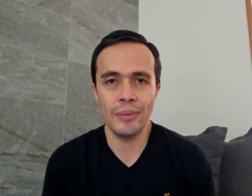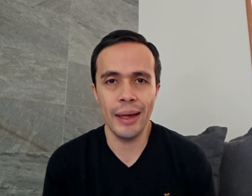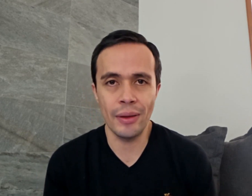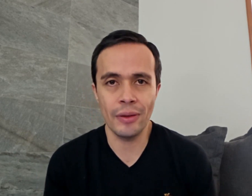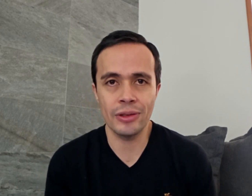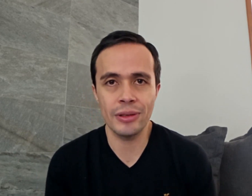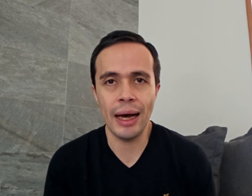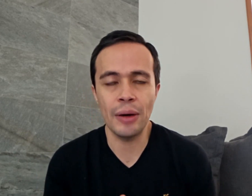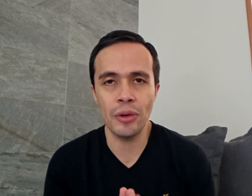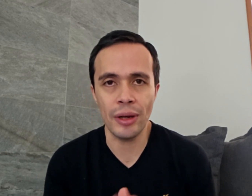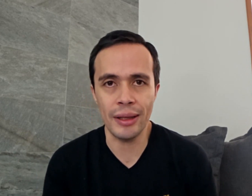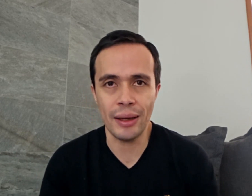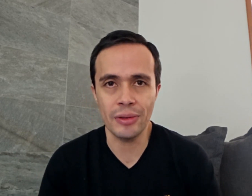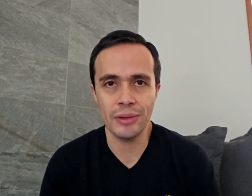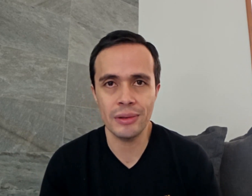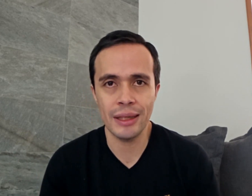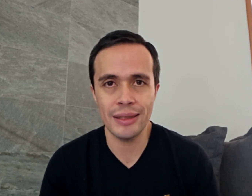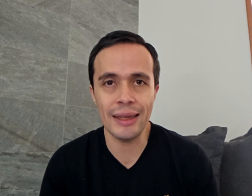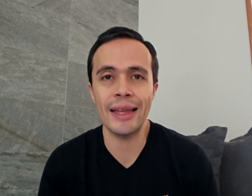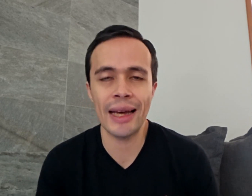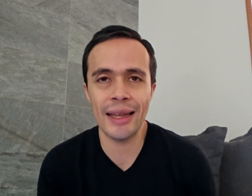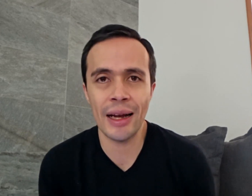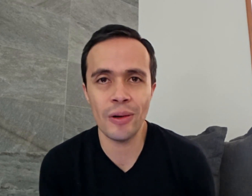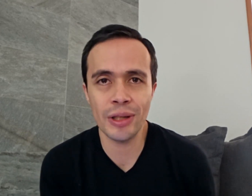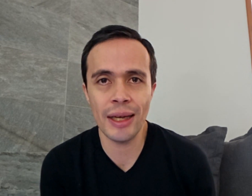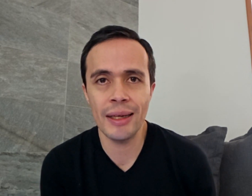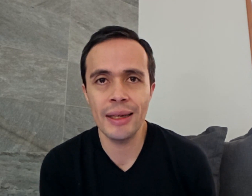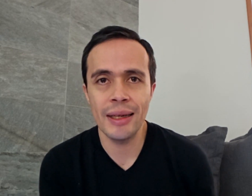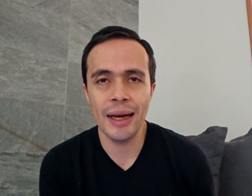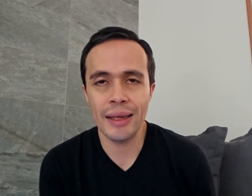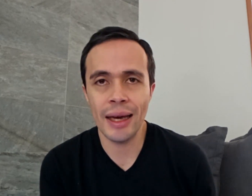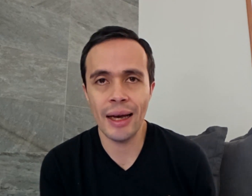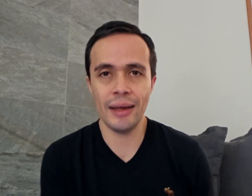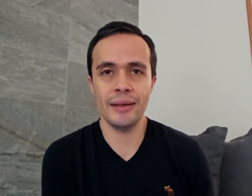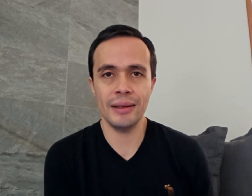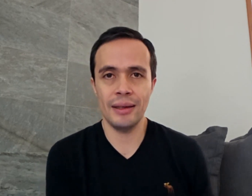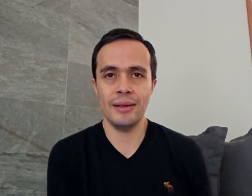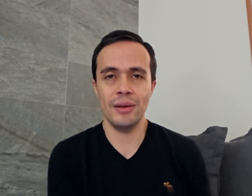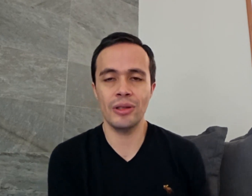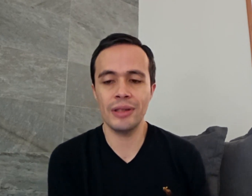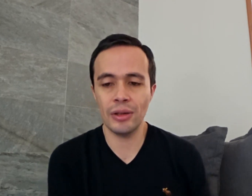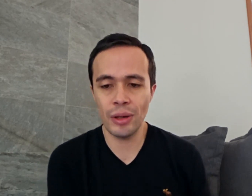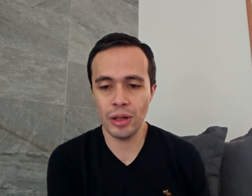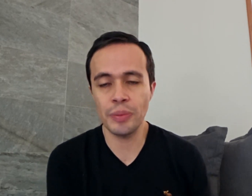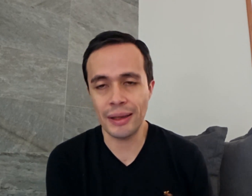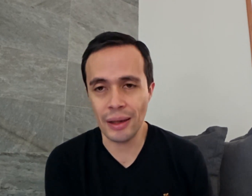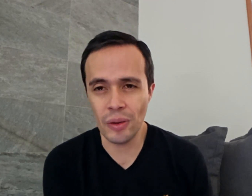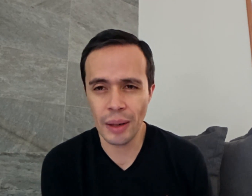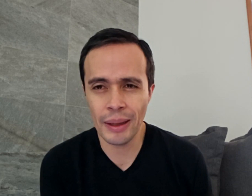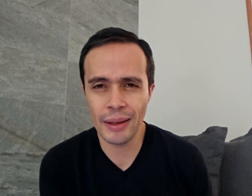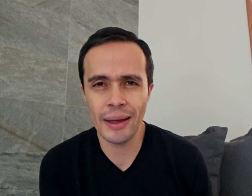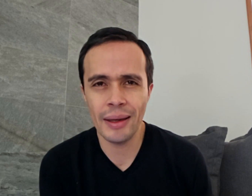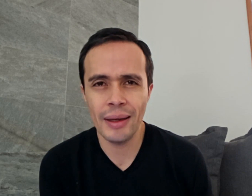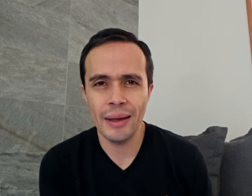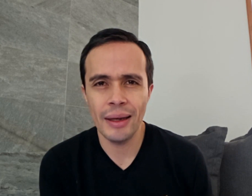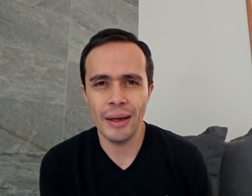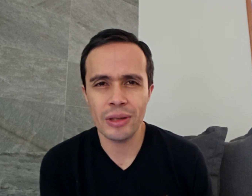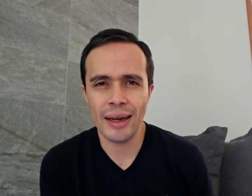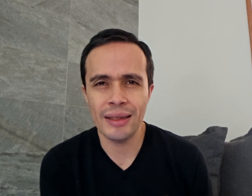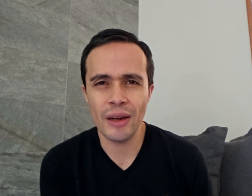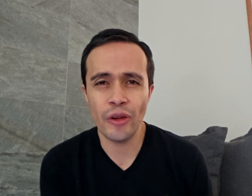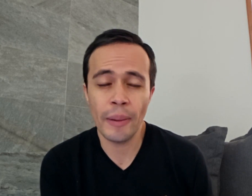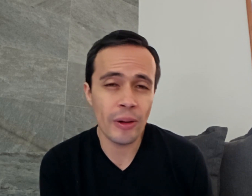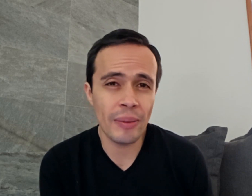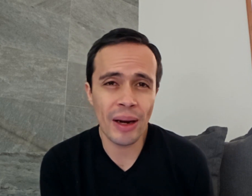proceder con métodos autoritarios. Está delicada la cosa allá en los Estados Unidos, particularmente en